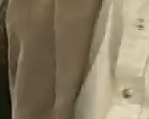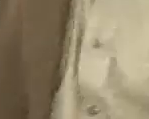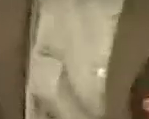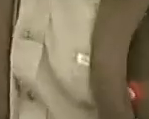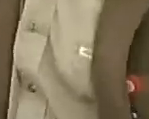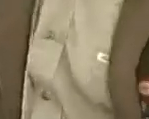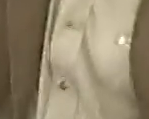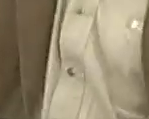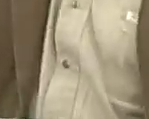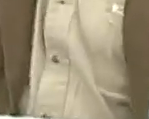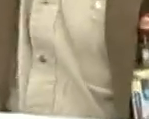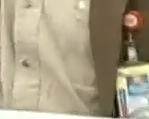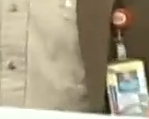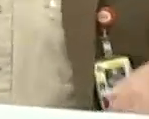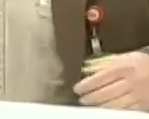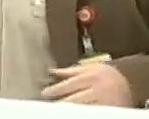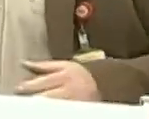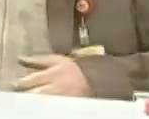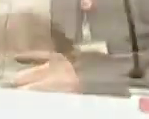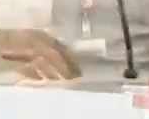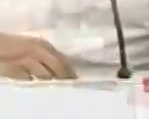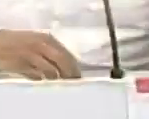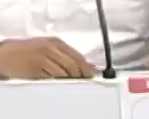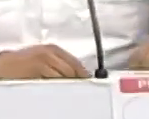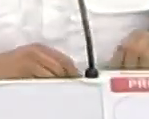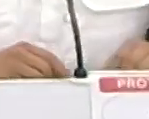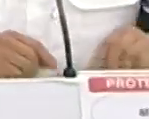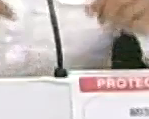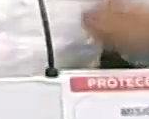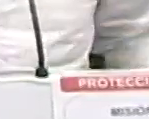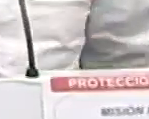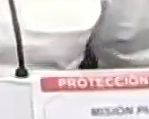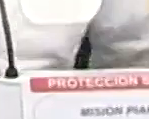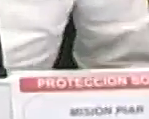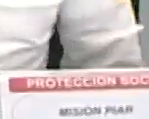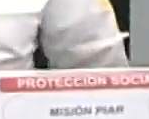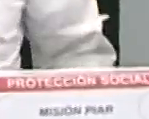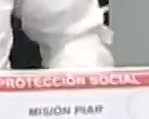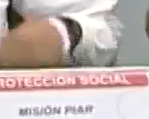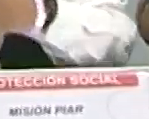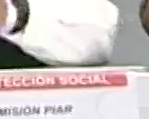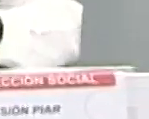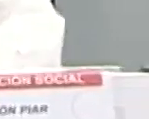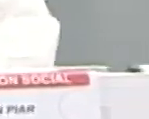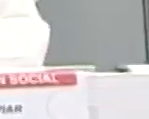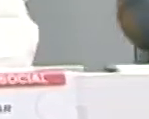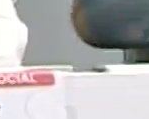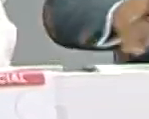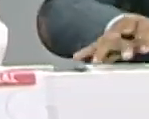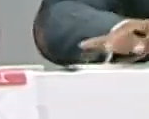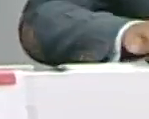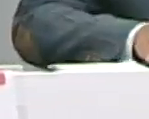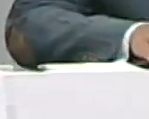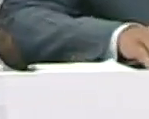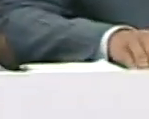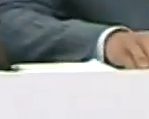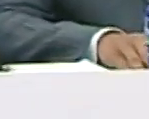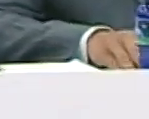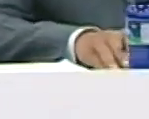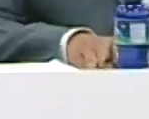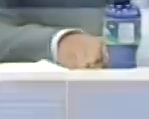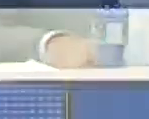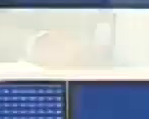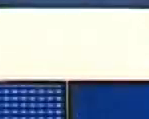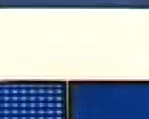Nicolás Maduro Moros, continúe esta gestión que emprendió el comandante eterno Hugo Chávez.